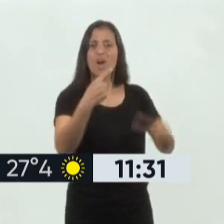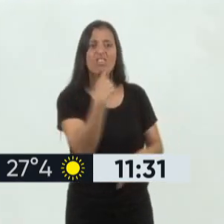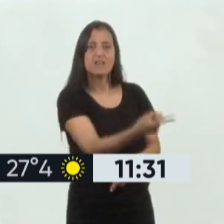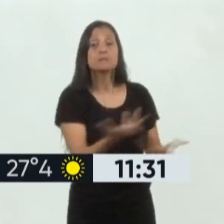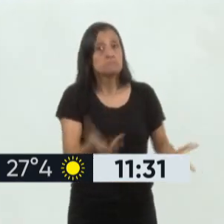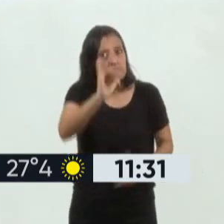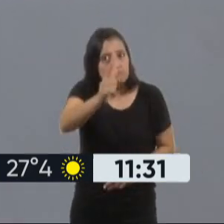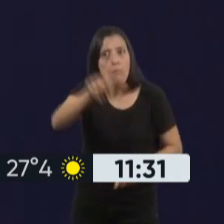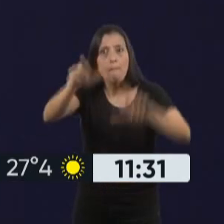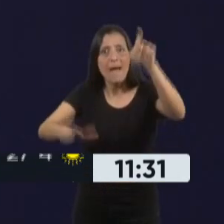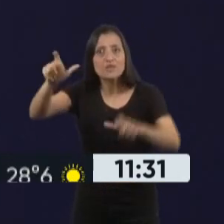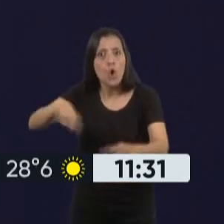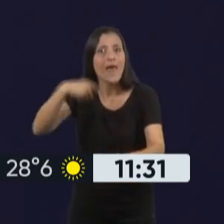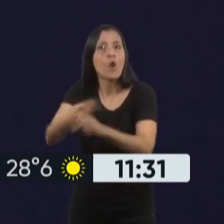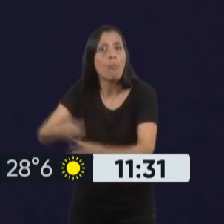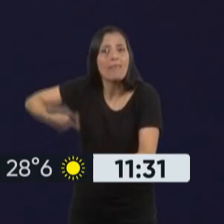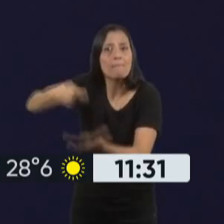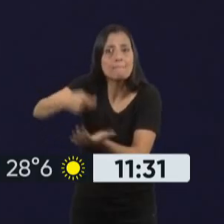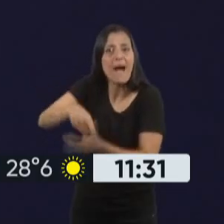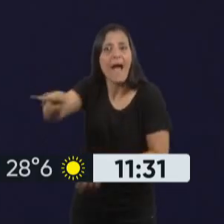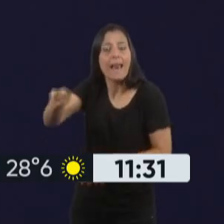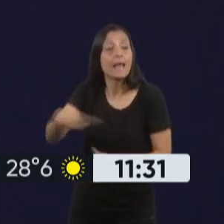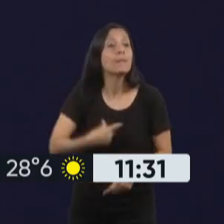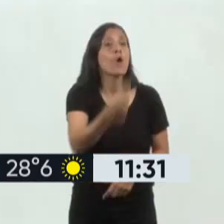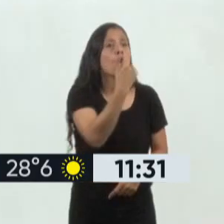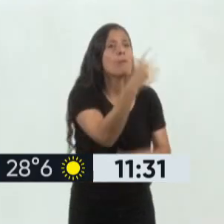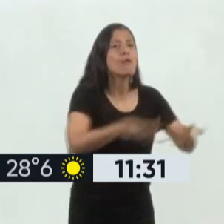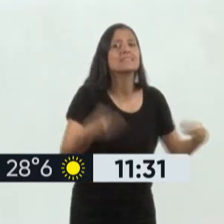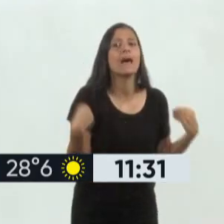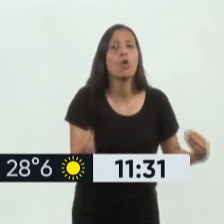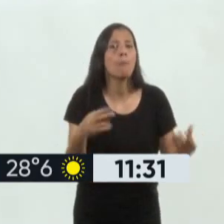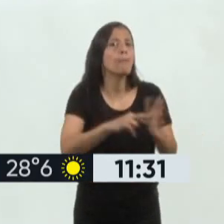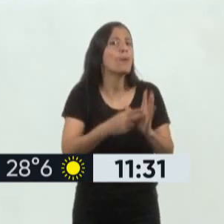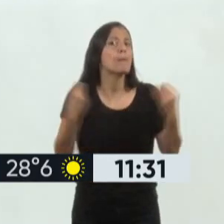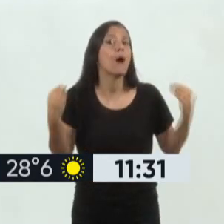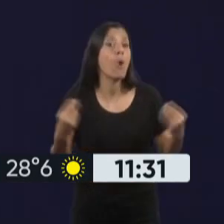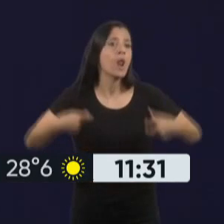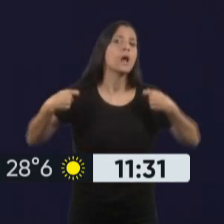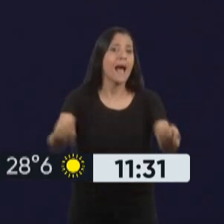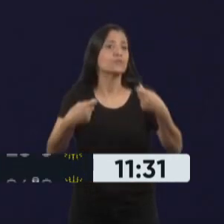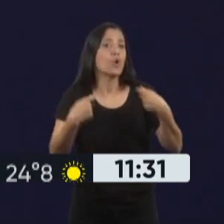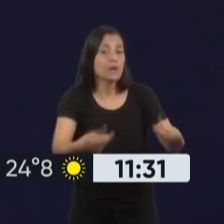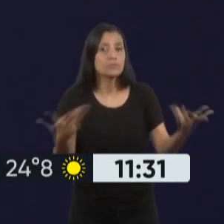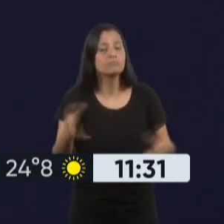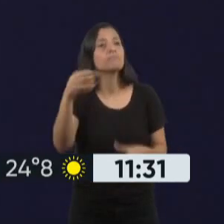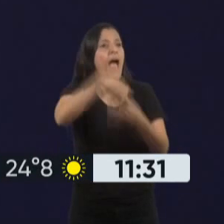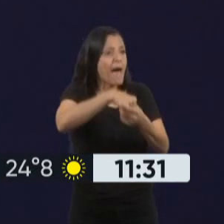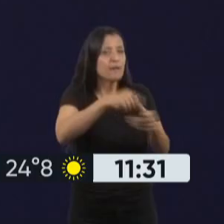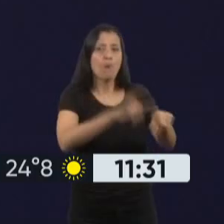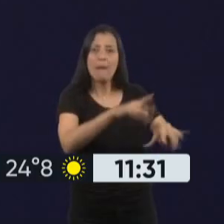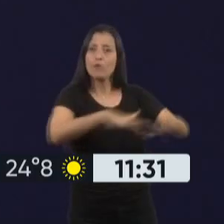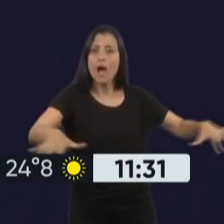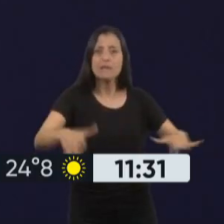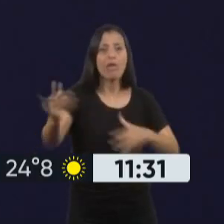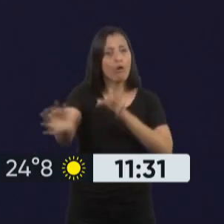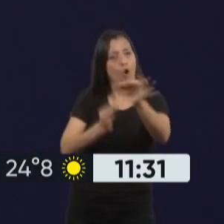a pagar el alquiler. Pero ¿dónde está la falta de empatía en comer un asado? No entiendo. La falta de empatía es gastar dinero. O en charlar en un asado. ¿Me estás No, planteando que no, charlamos